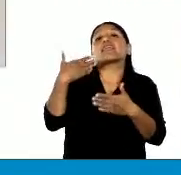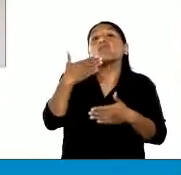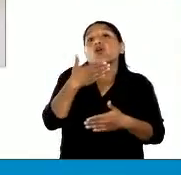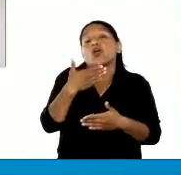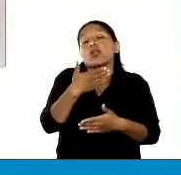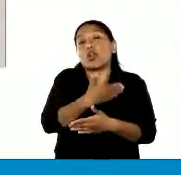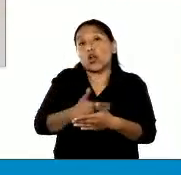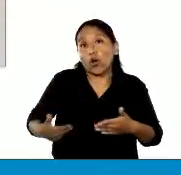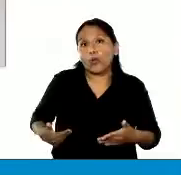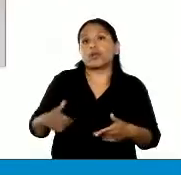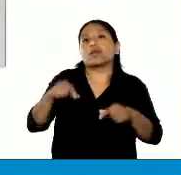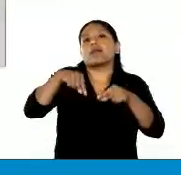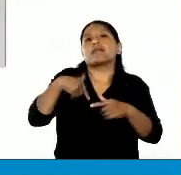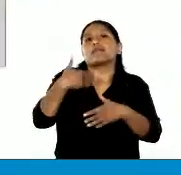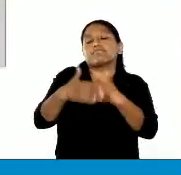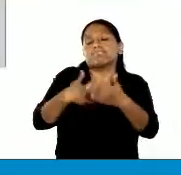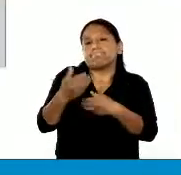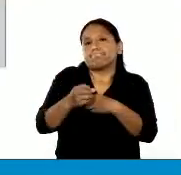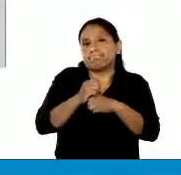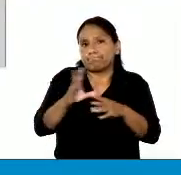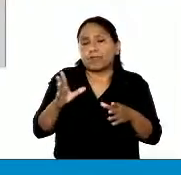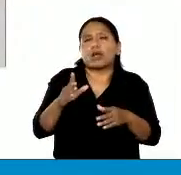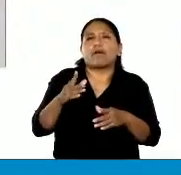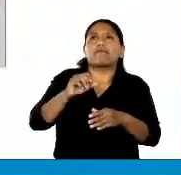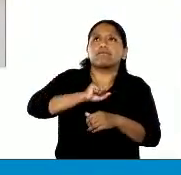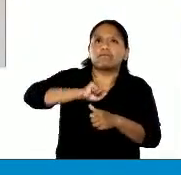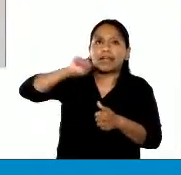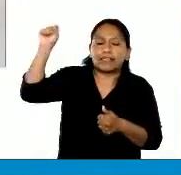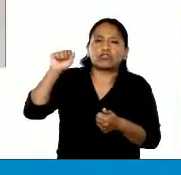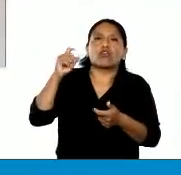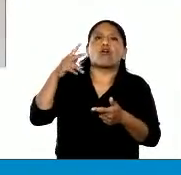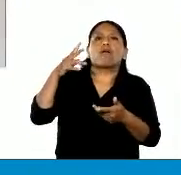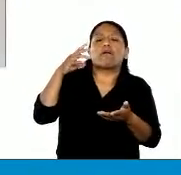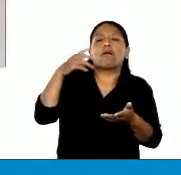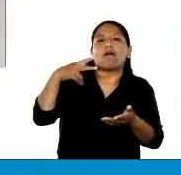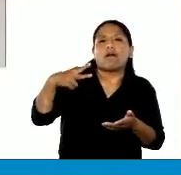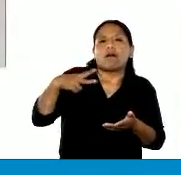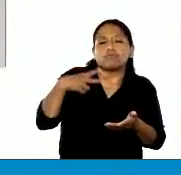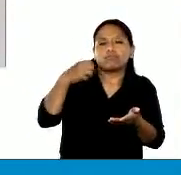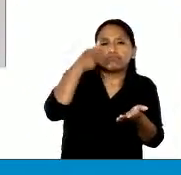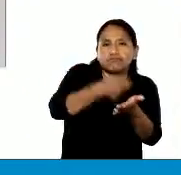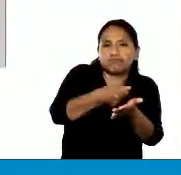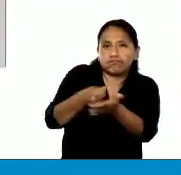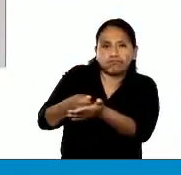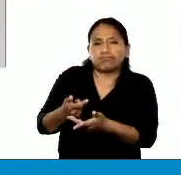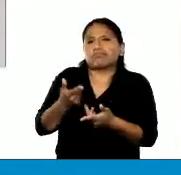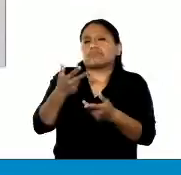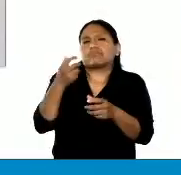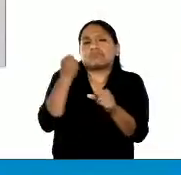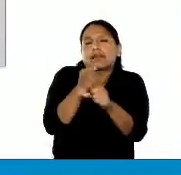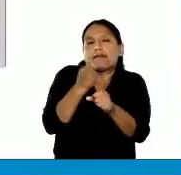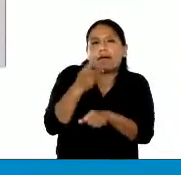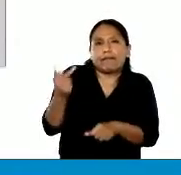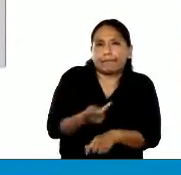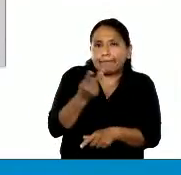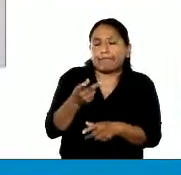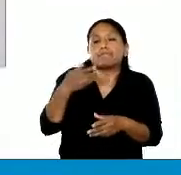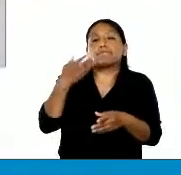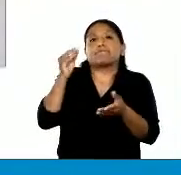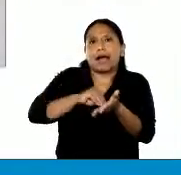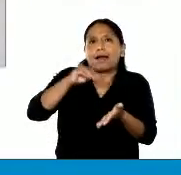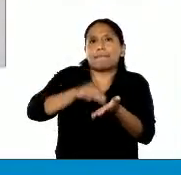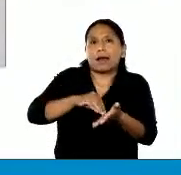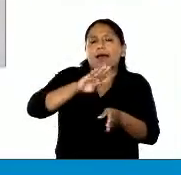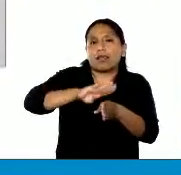modelo económico se profundizó con hiperinflación, con privatizaciones, con precarización laboral y más deuda cada día. En